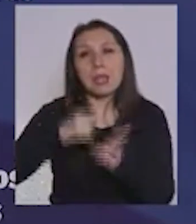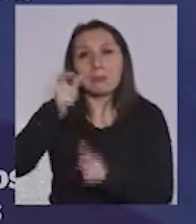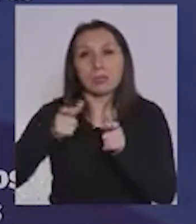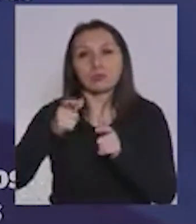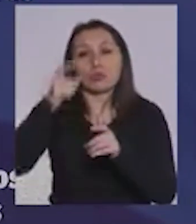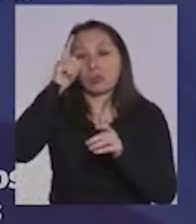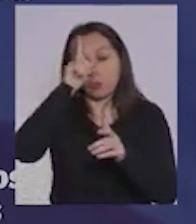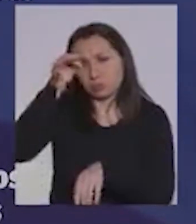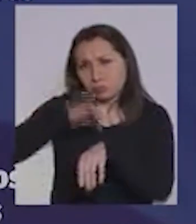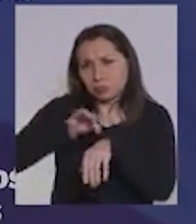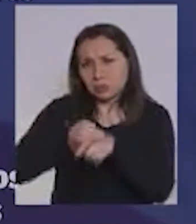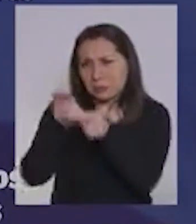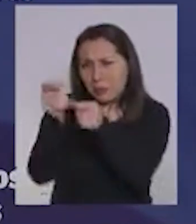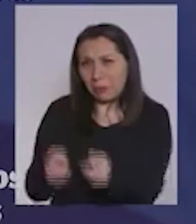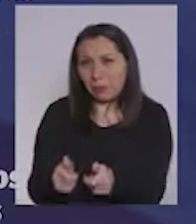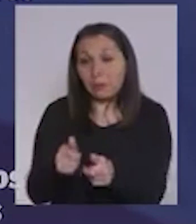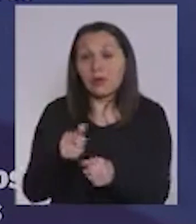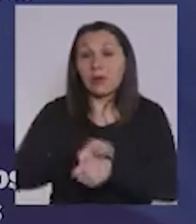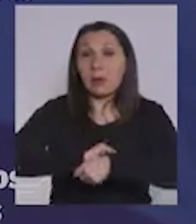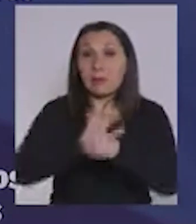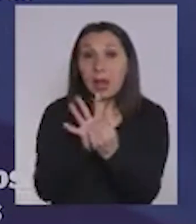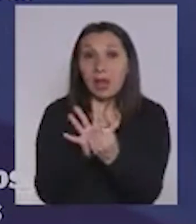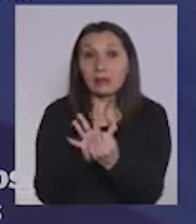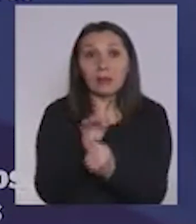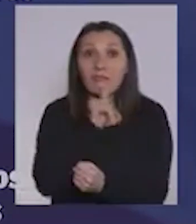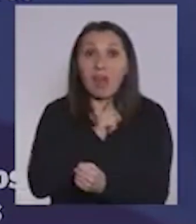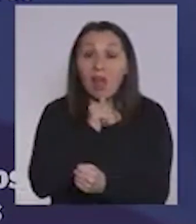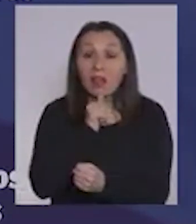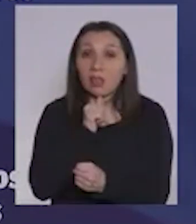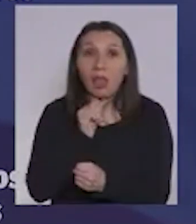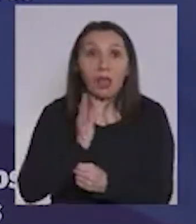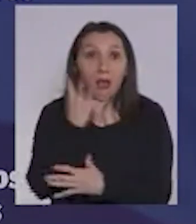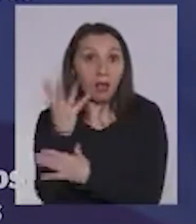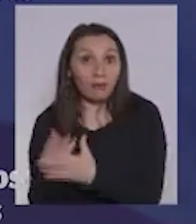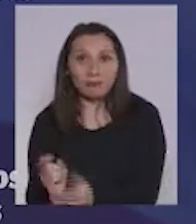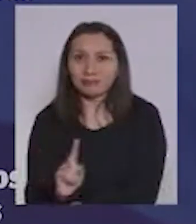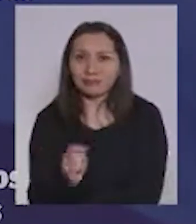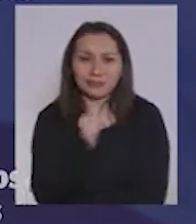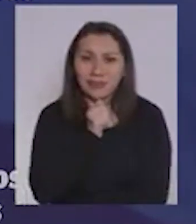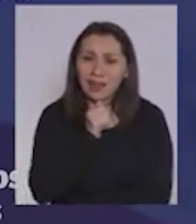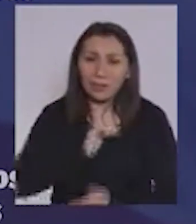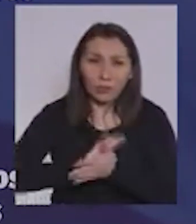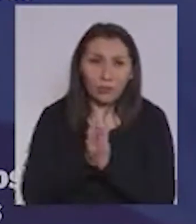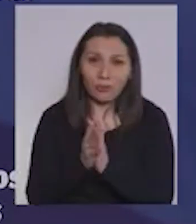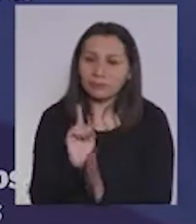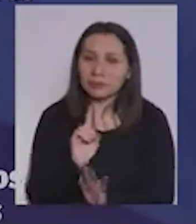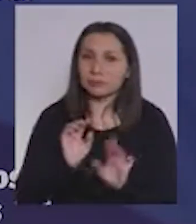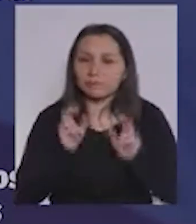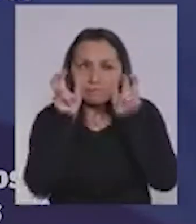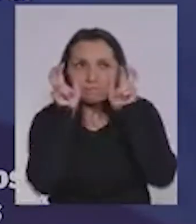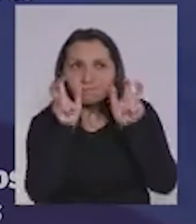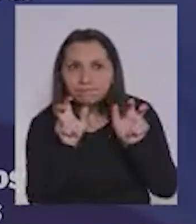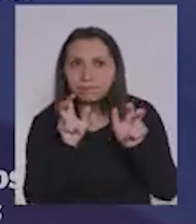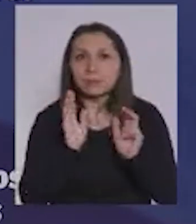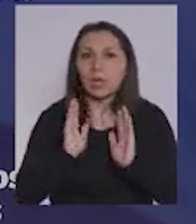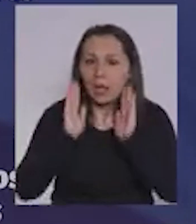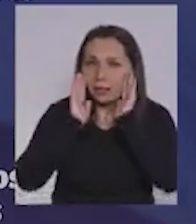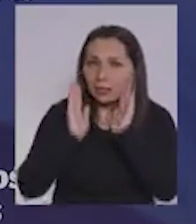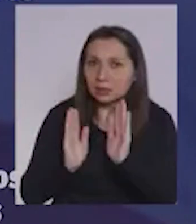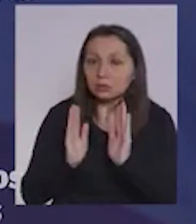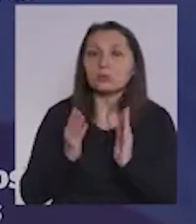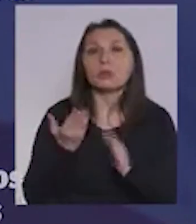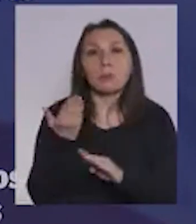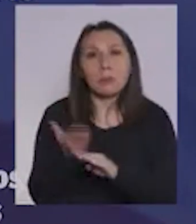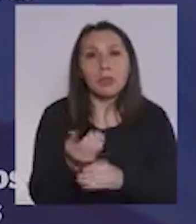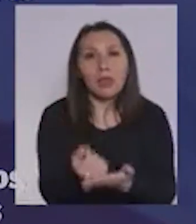ya en la uci la pandemia no ha cedido totalmente y tenemos que estar alerta y pido una vez más